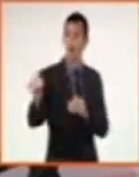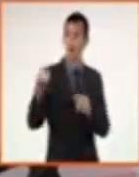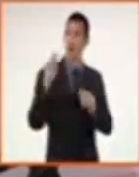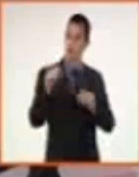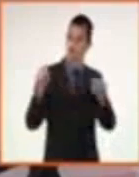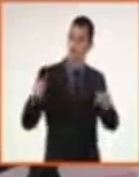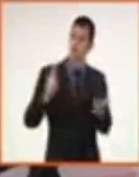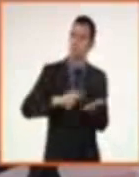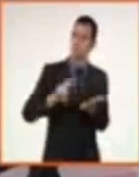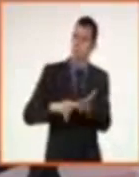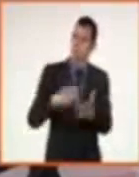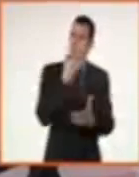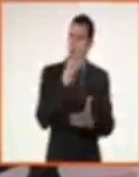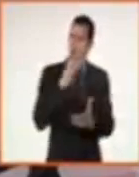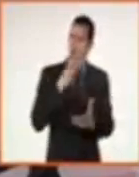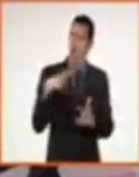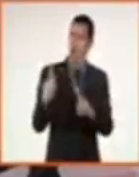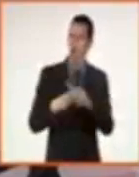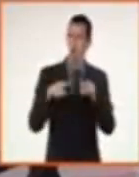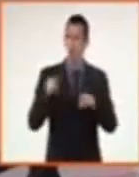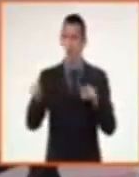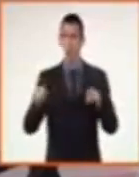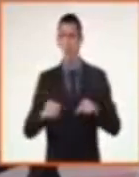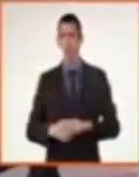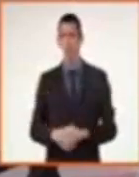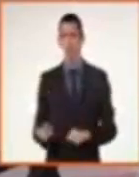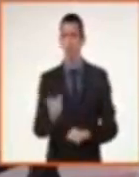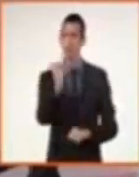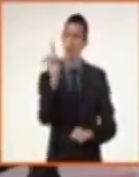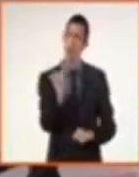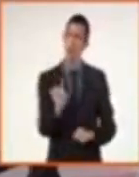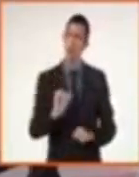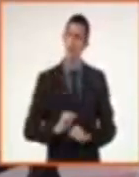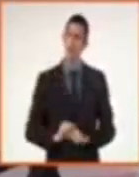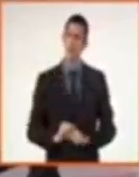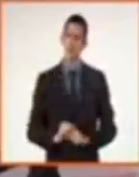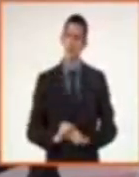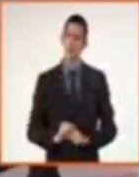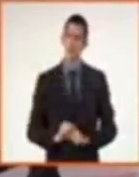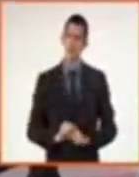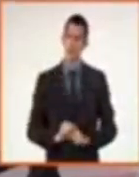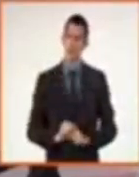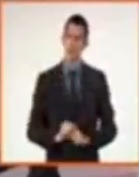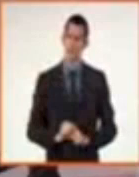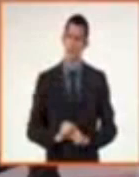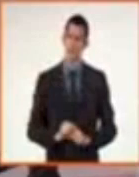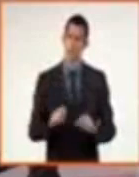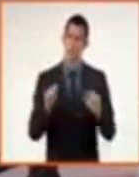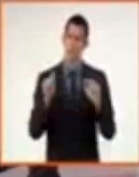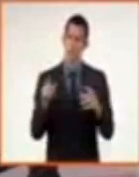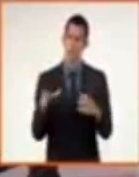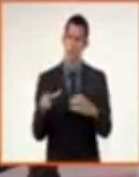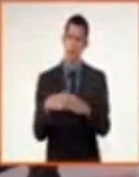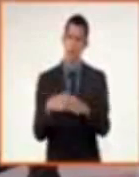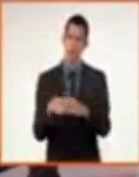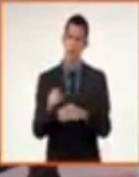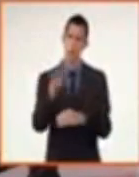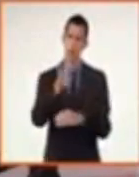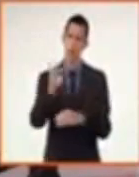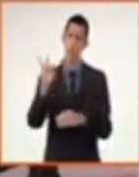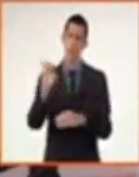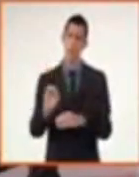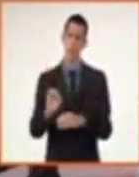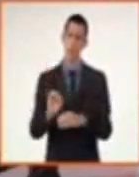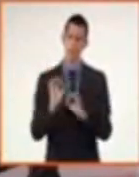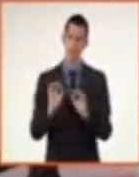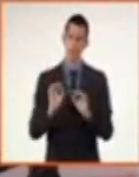¿Cómo ver, Jorge, a esa Asamblea Nacional, a esa representación del pueblo que estará allí? ¿Cuáles son, en tu opinión, los desafíos